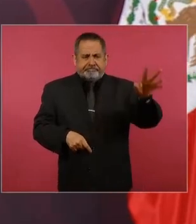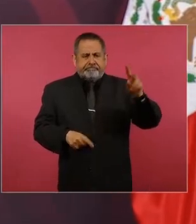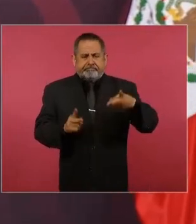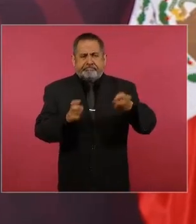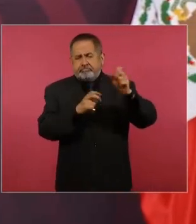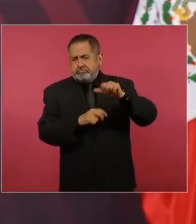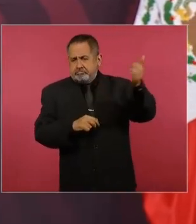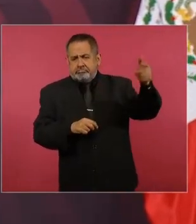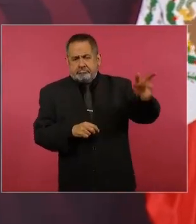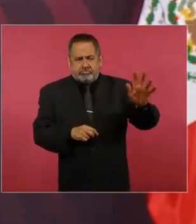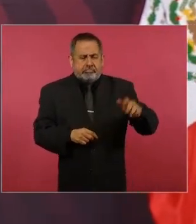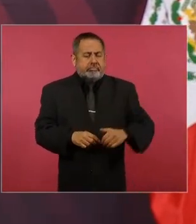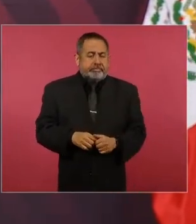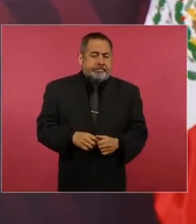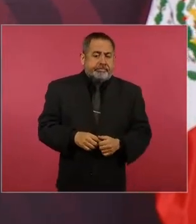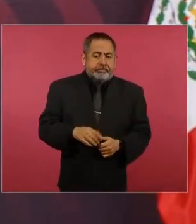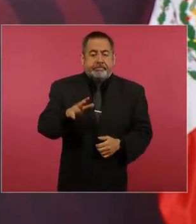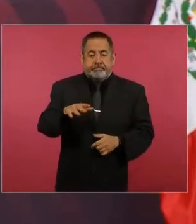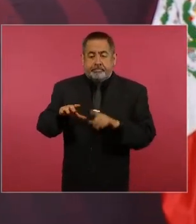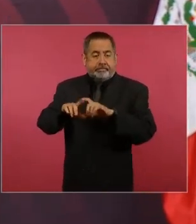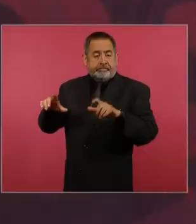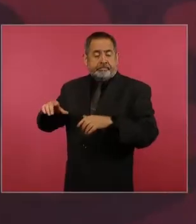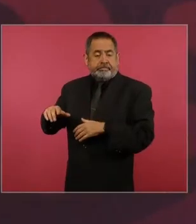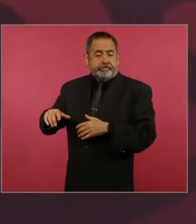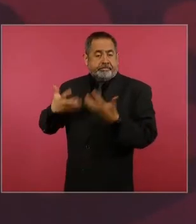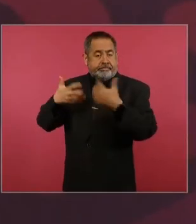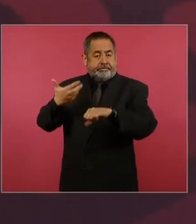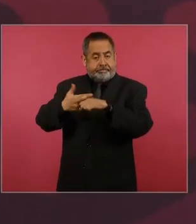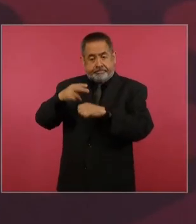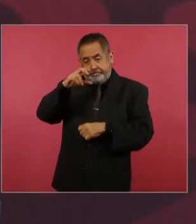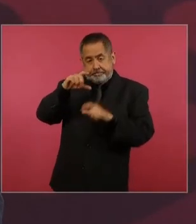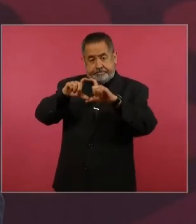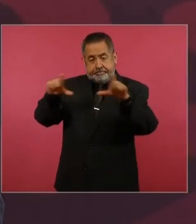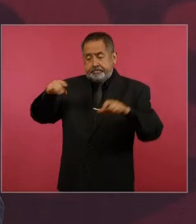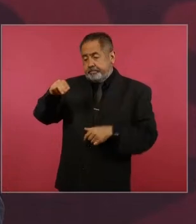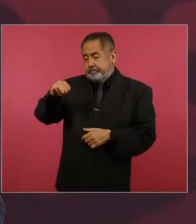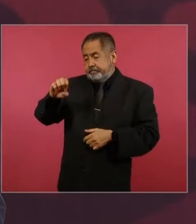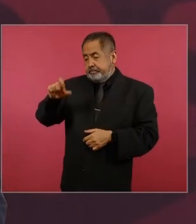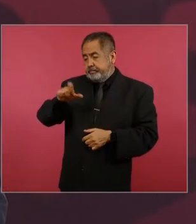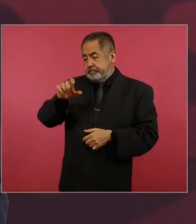ya Mexicana está